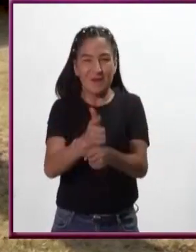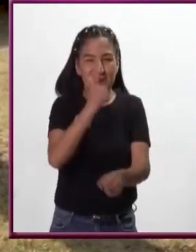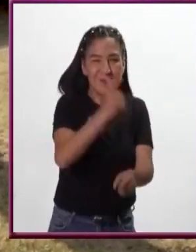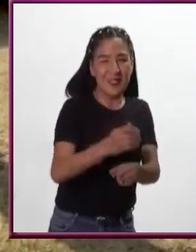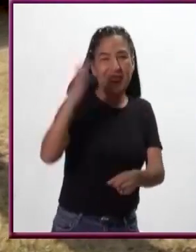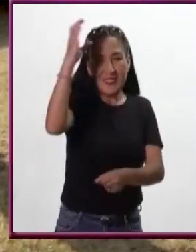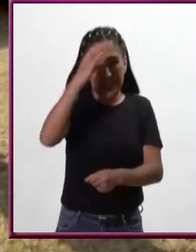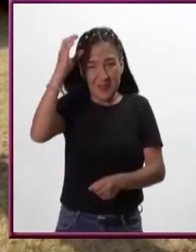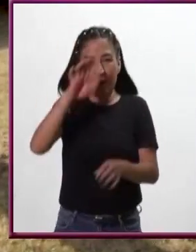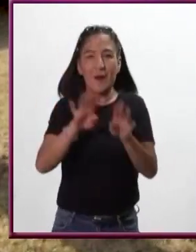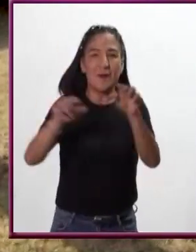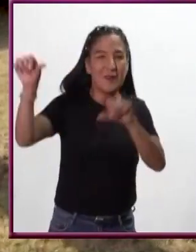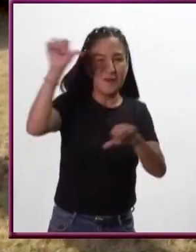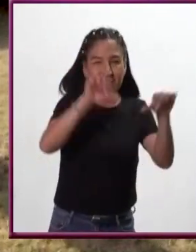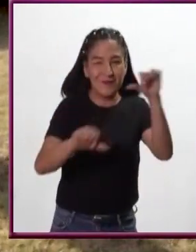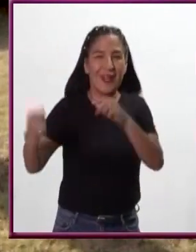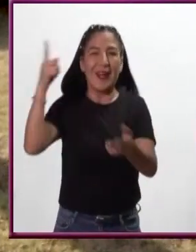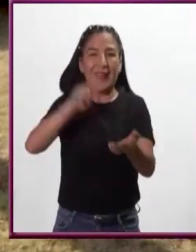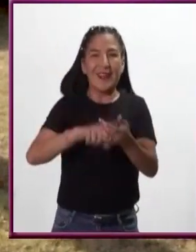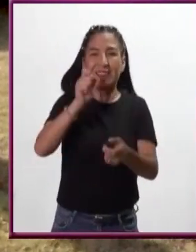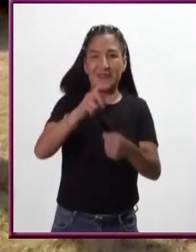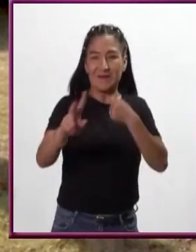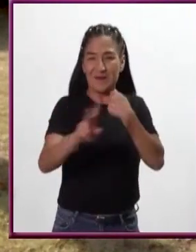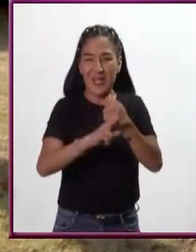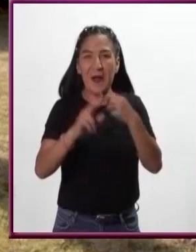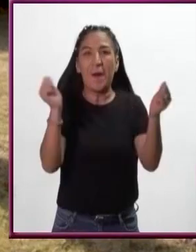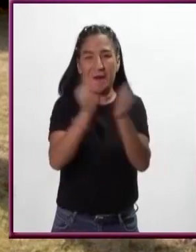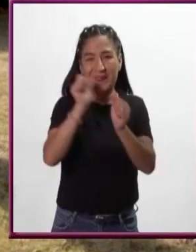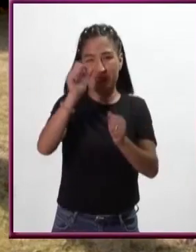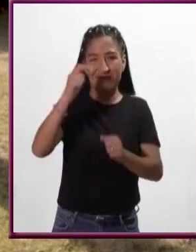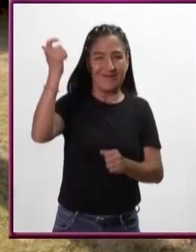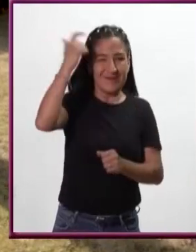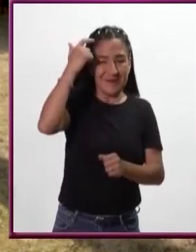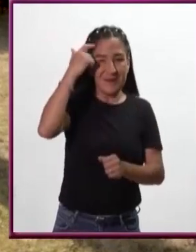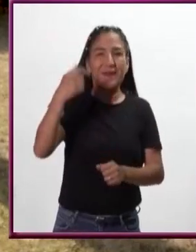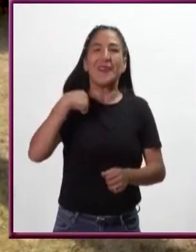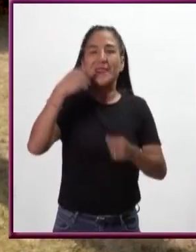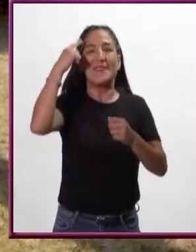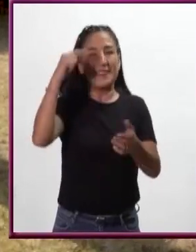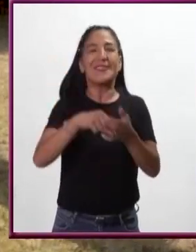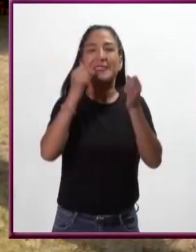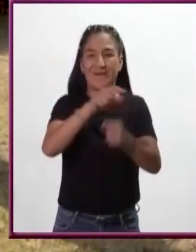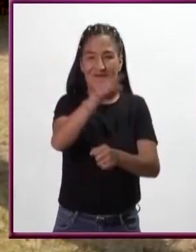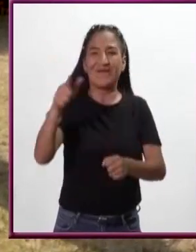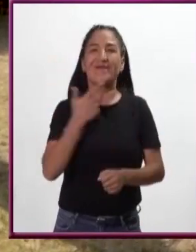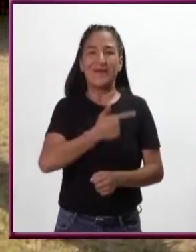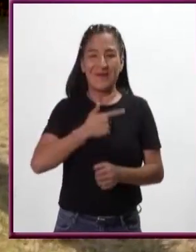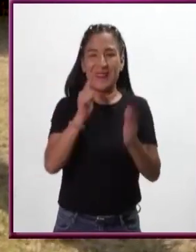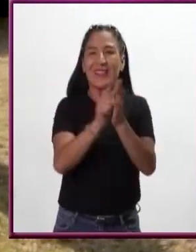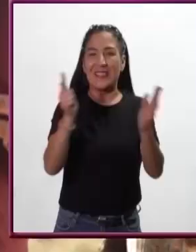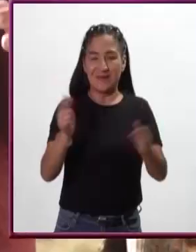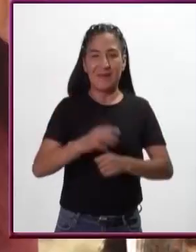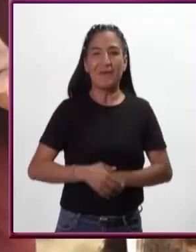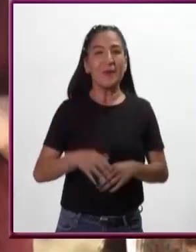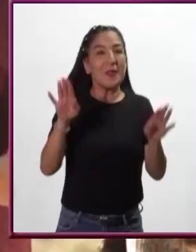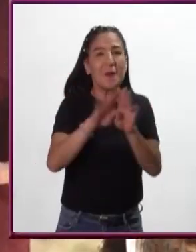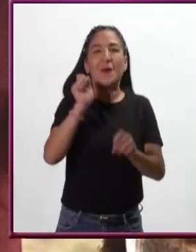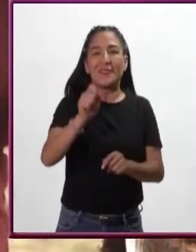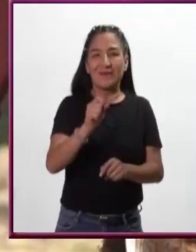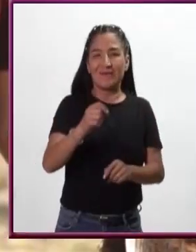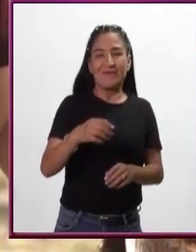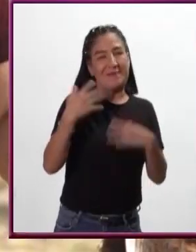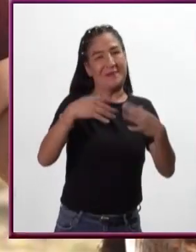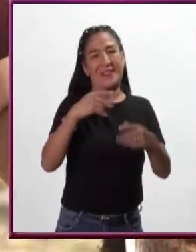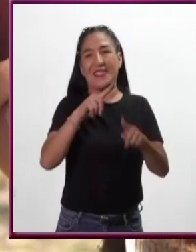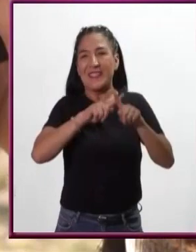descubrimientos científicos y laboratorios llenos de frascos de vidrio con cerebros, creo que les va a encantar este libro. Un innovador